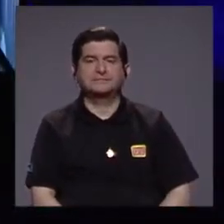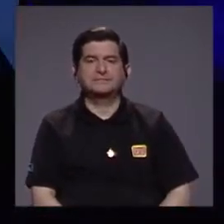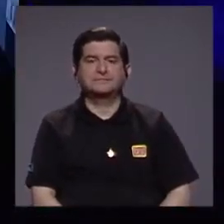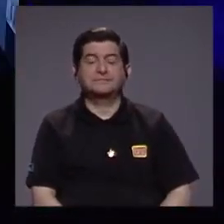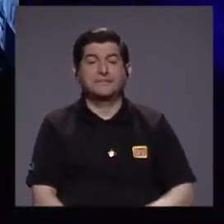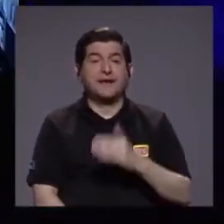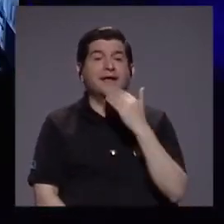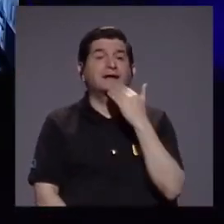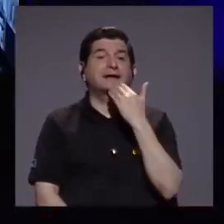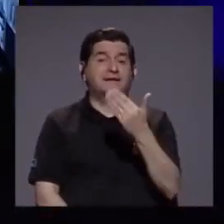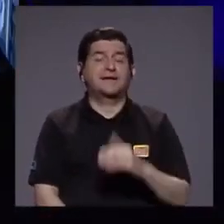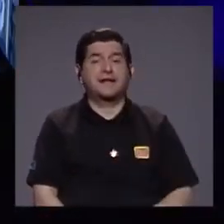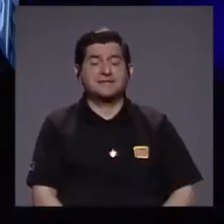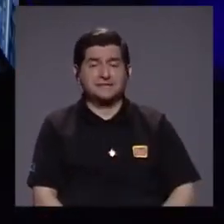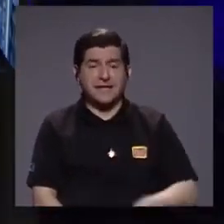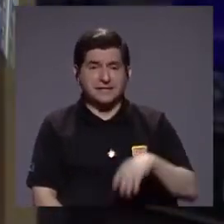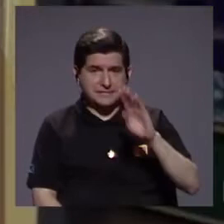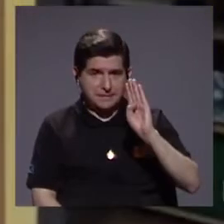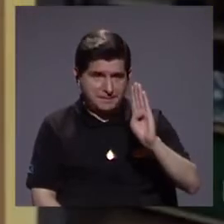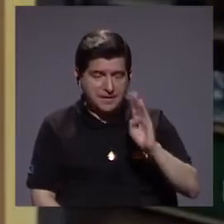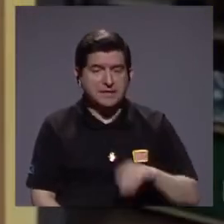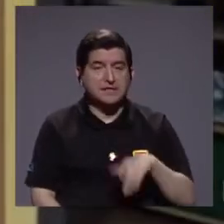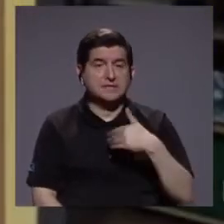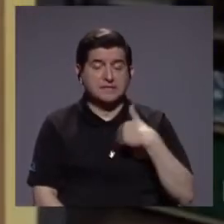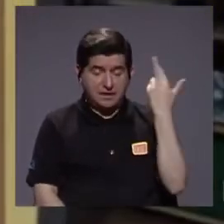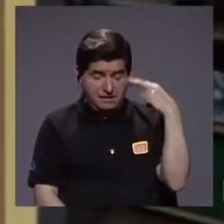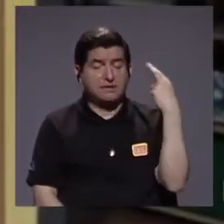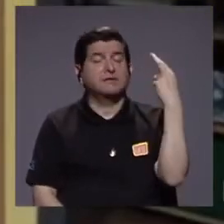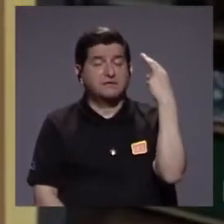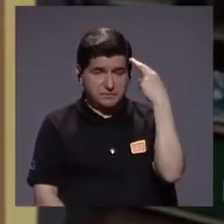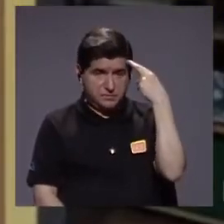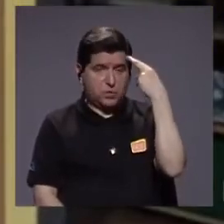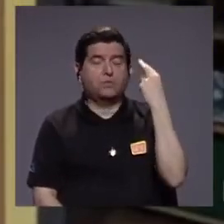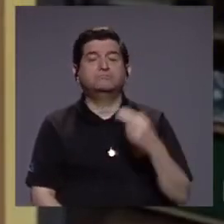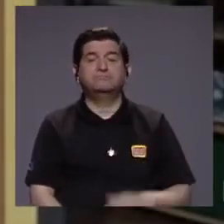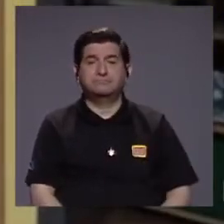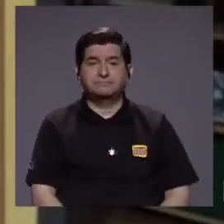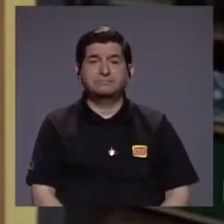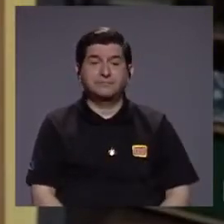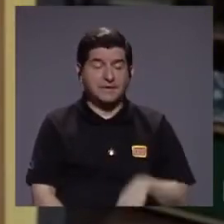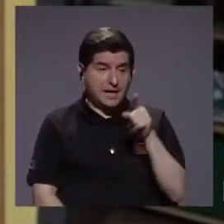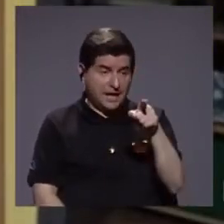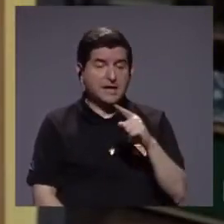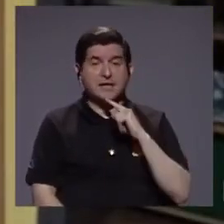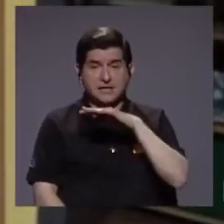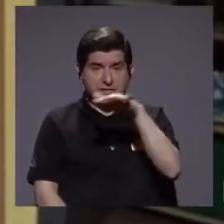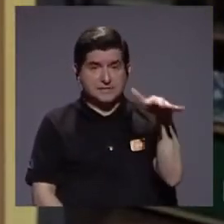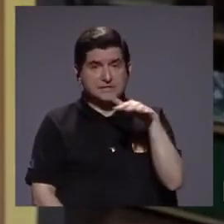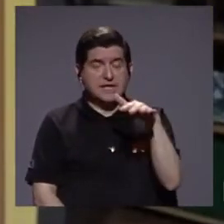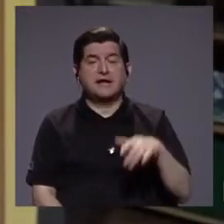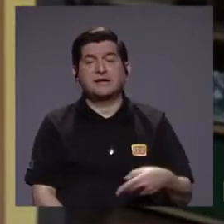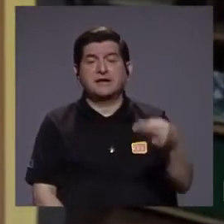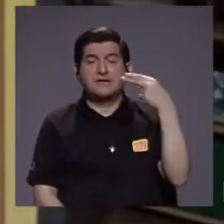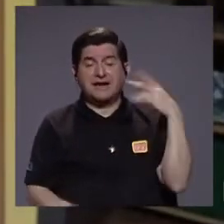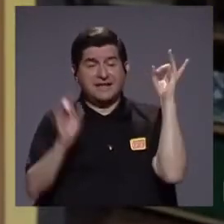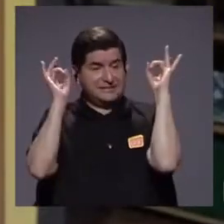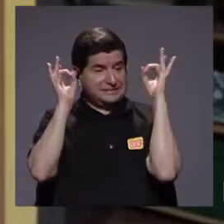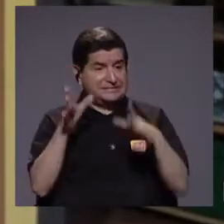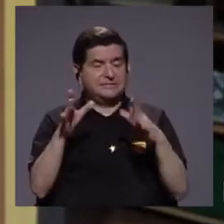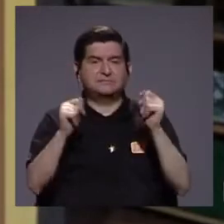Sí, muchas gracias, Beatriz. Y tiene usted toda la razón. Esto es una realidad histórica y